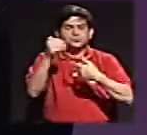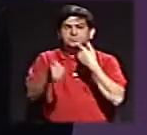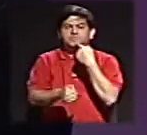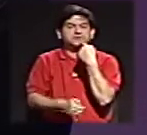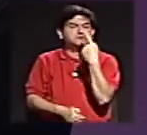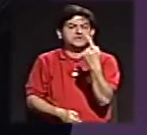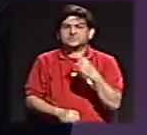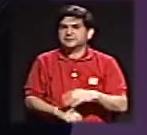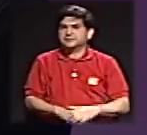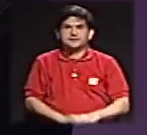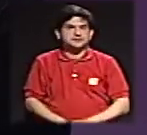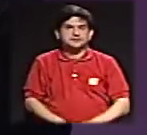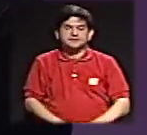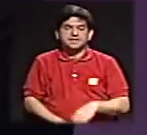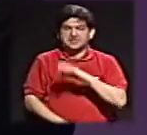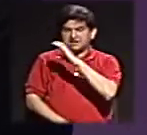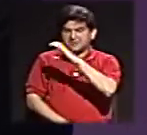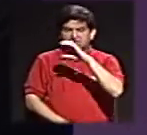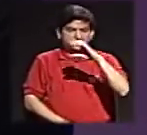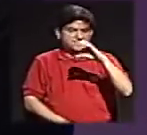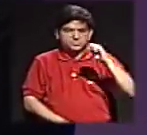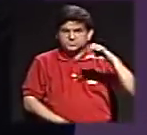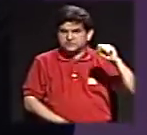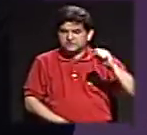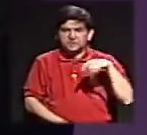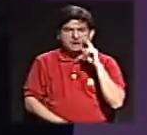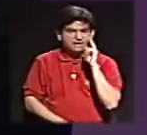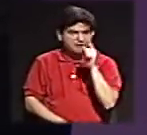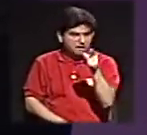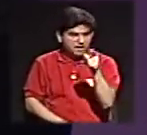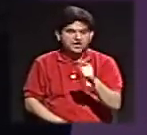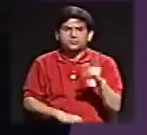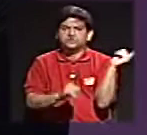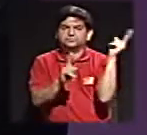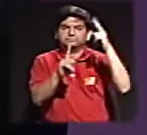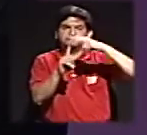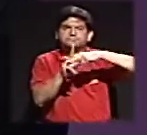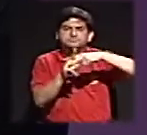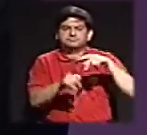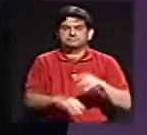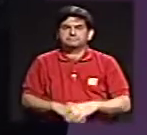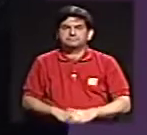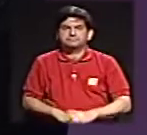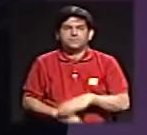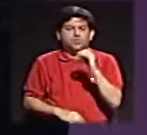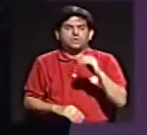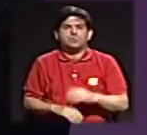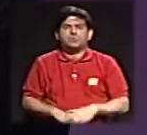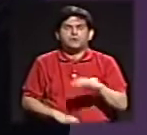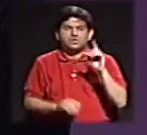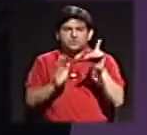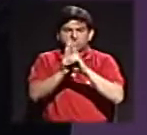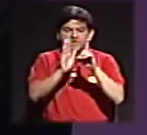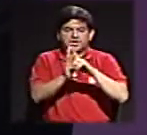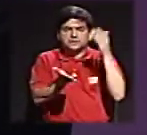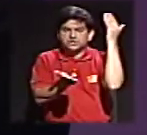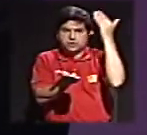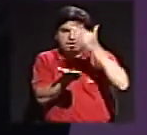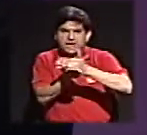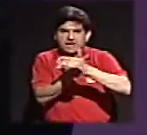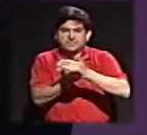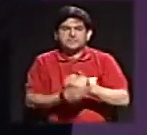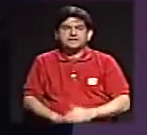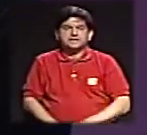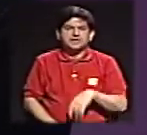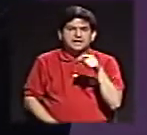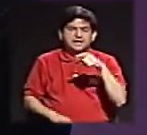indicarle a la Caja Costarricense que le aplique, digamos, que le haga efectivo su derecho a interrumpir